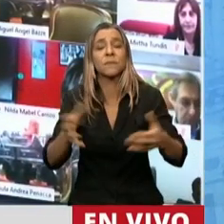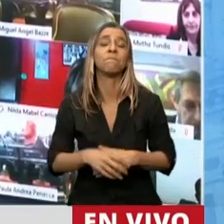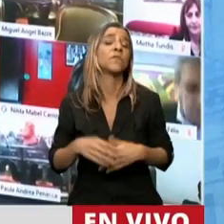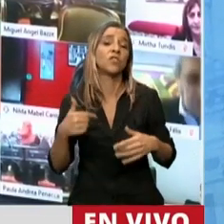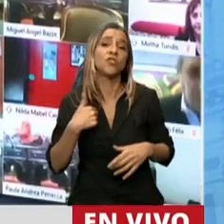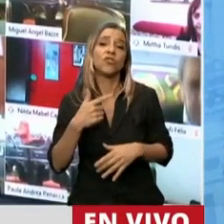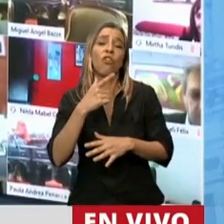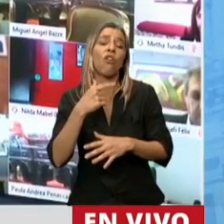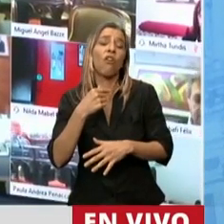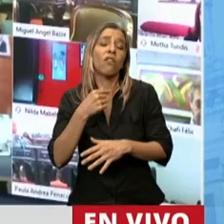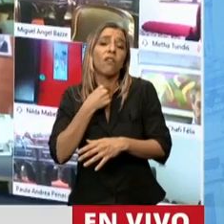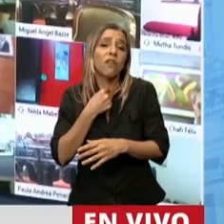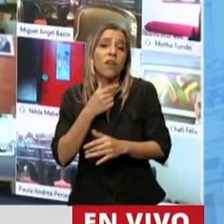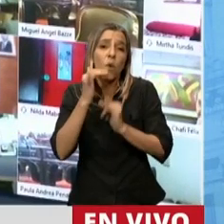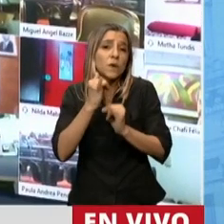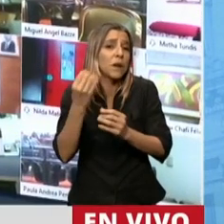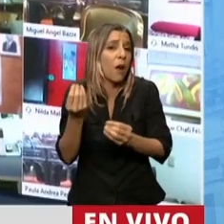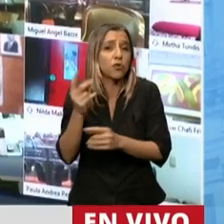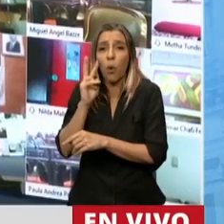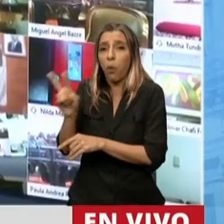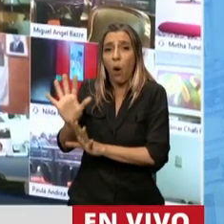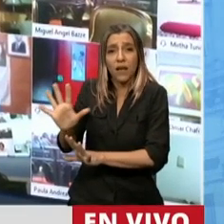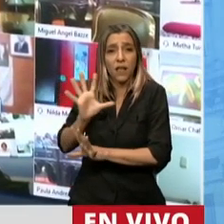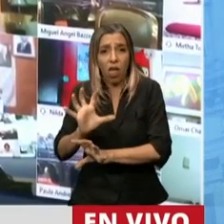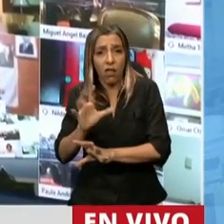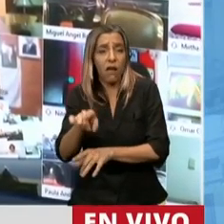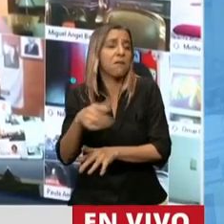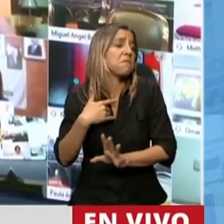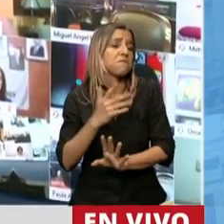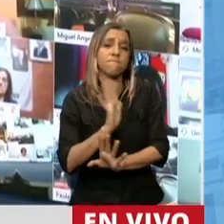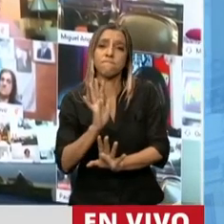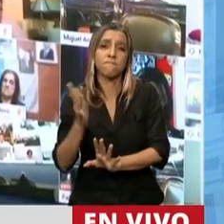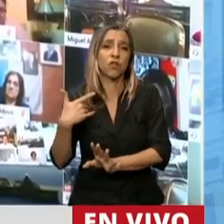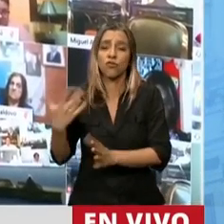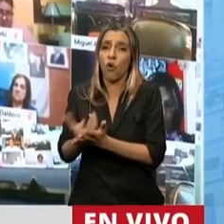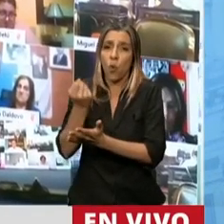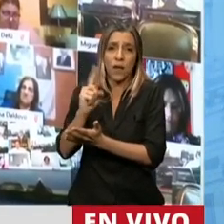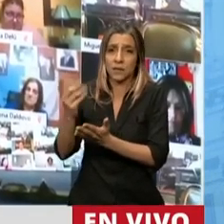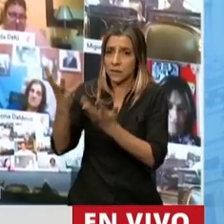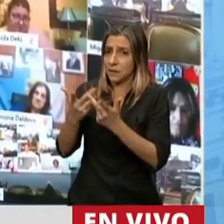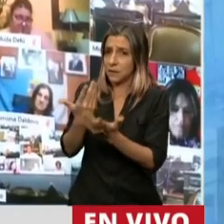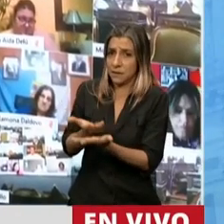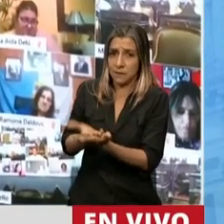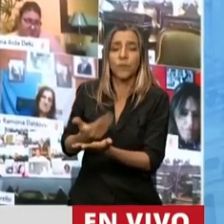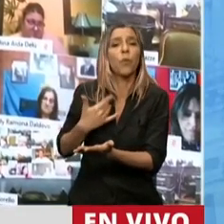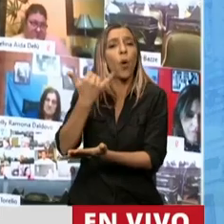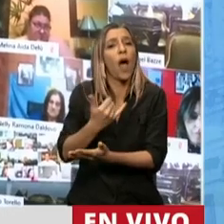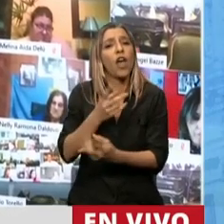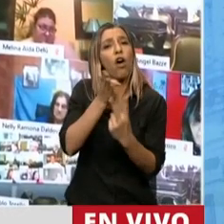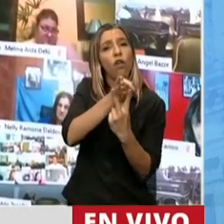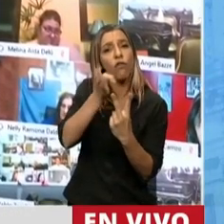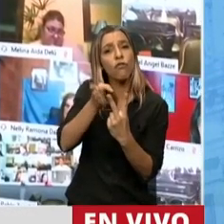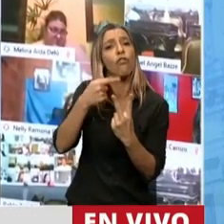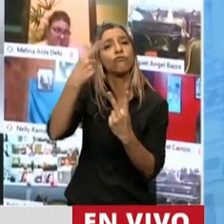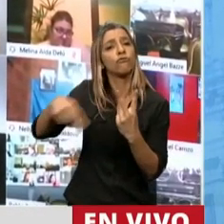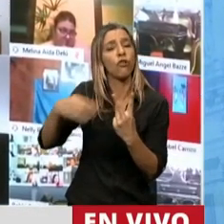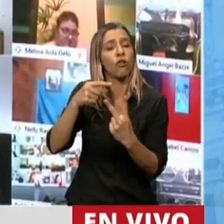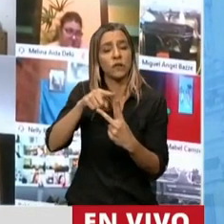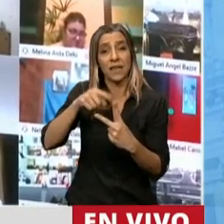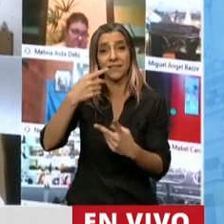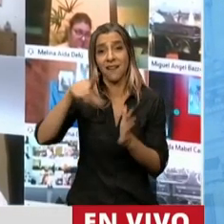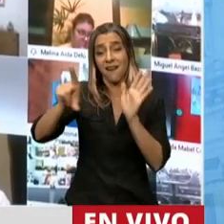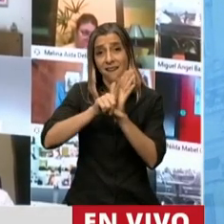mí el proyecto venido del Senado sea inaceptable. Solo dos, hay muchas, pero solo dos. Se eliminó de la